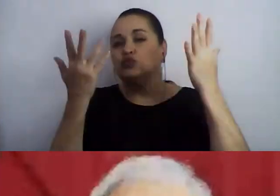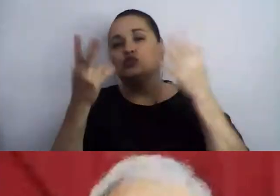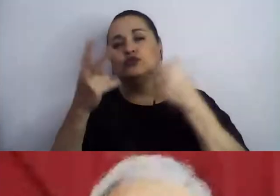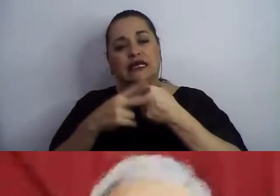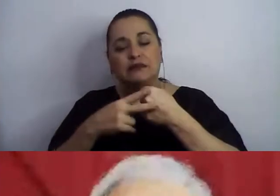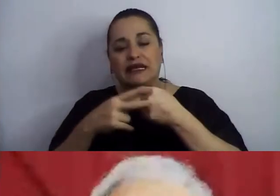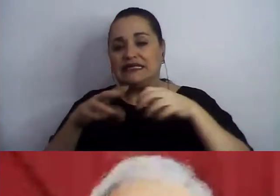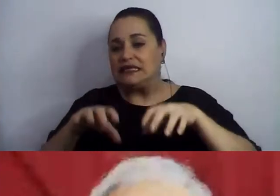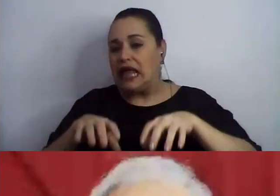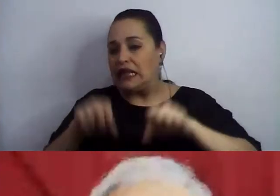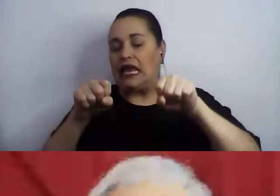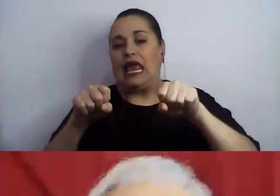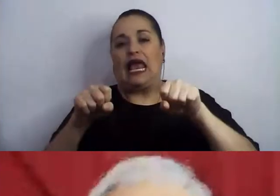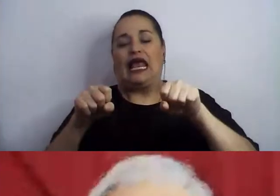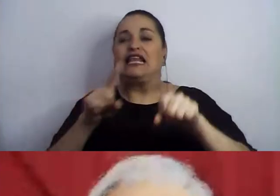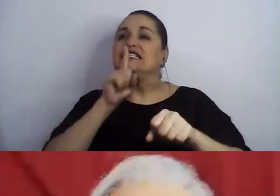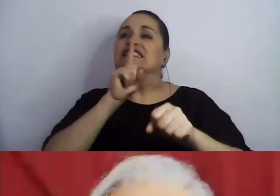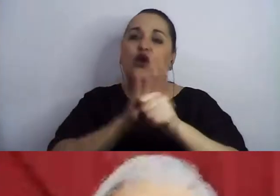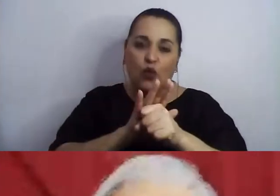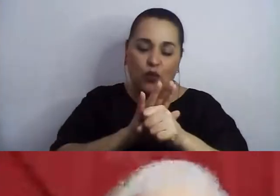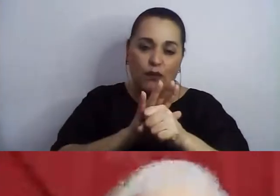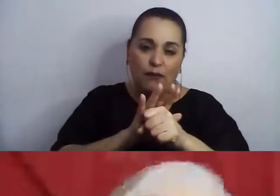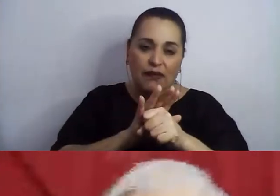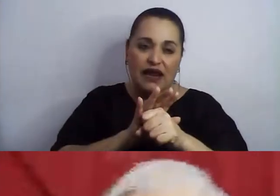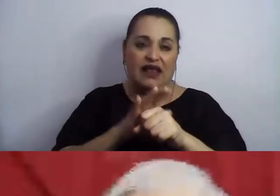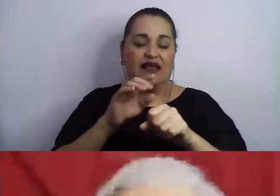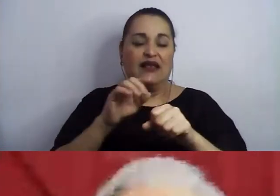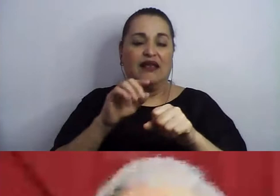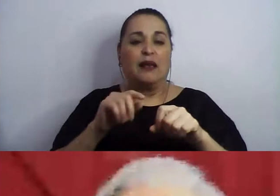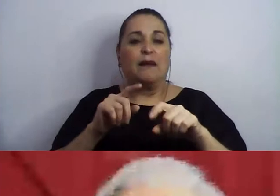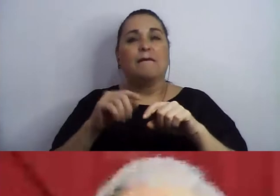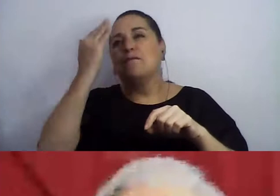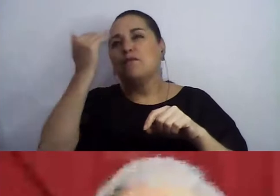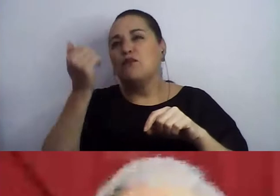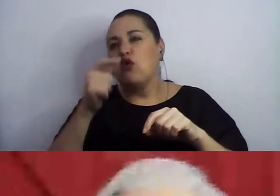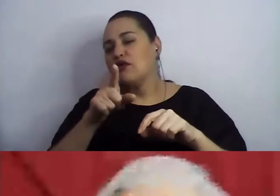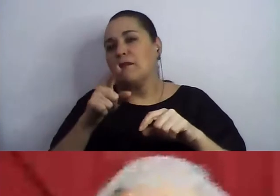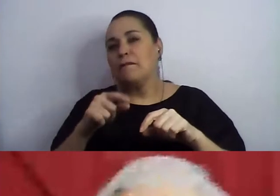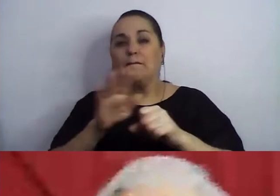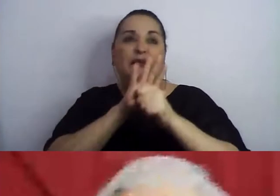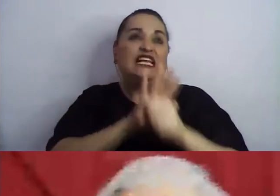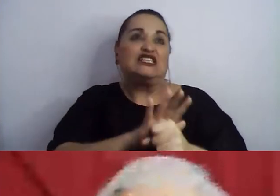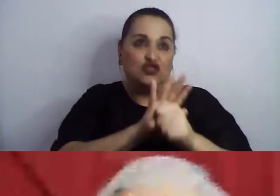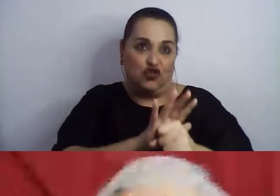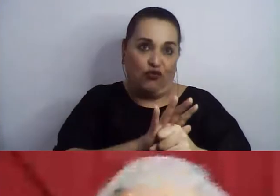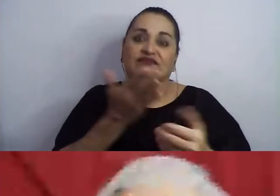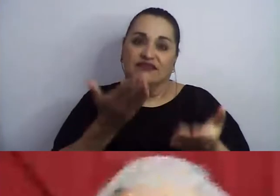adquieren y se cumplen por la presión que